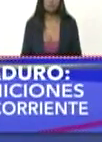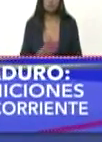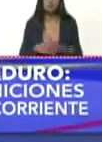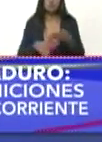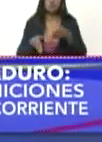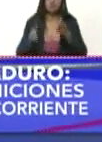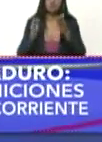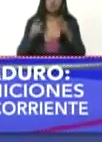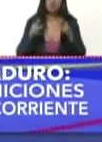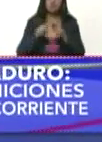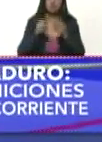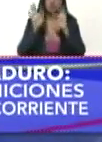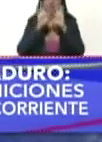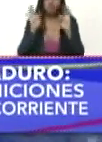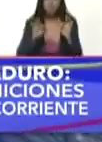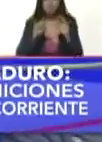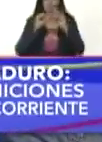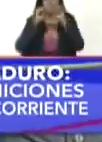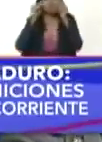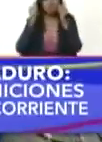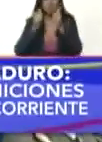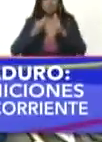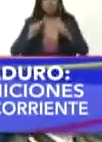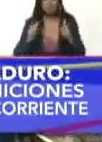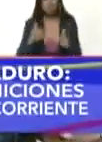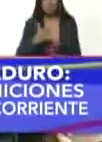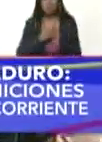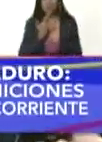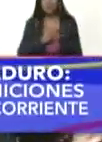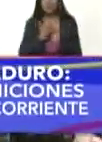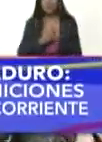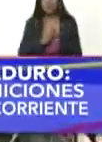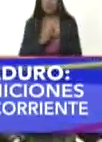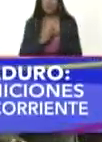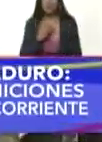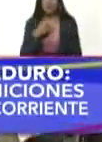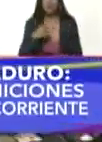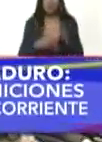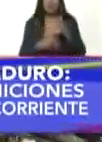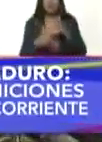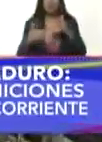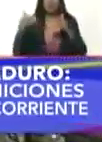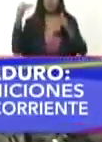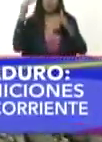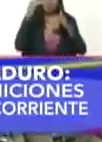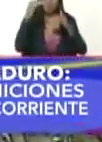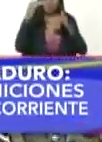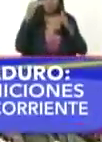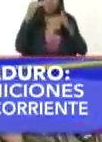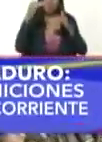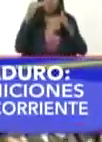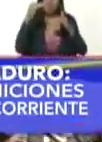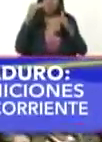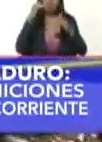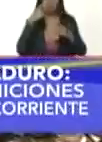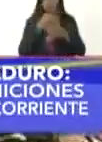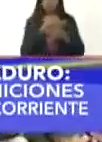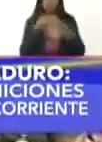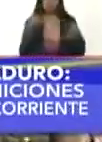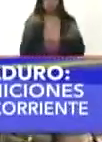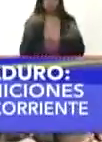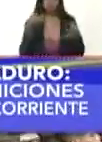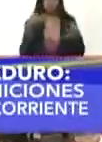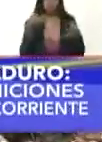construir un sistema universitario del más alto nivel de excelencia y